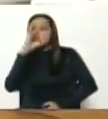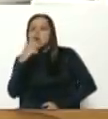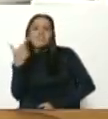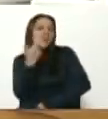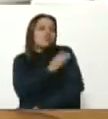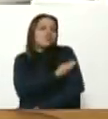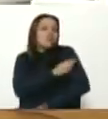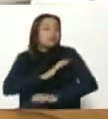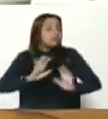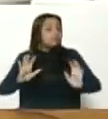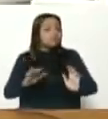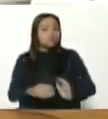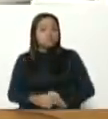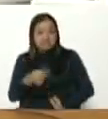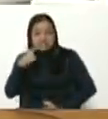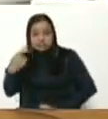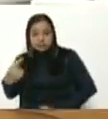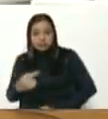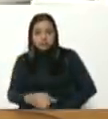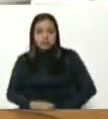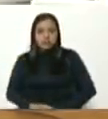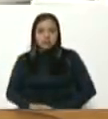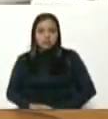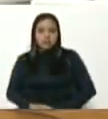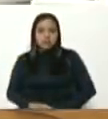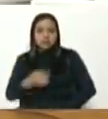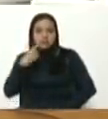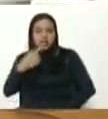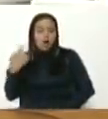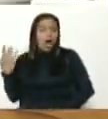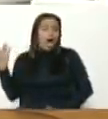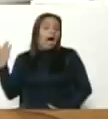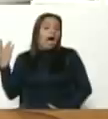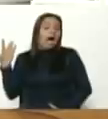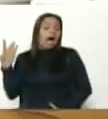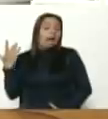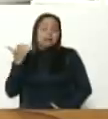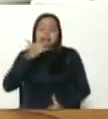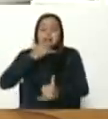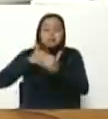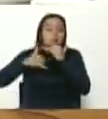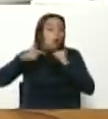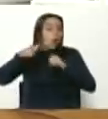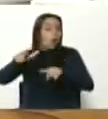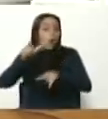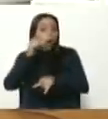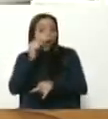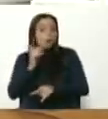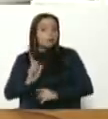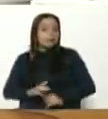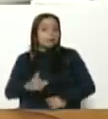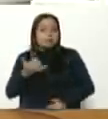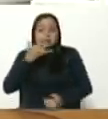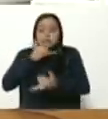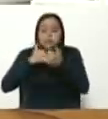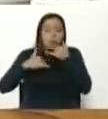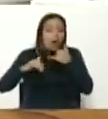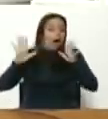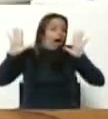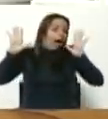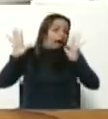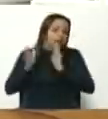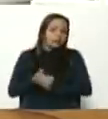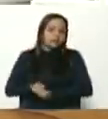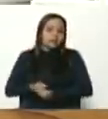vacunas. Se le chispoteó, como dice el Chavo del Ocho. Se le chispoteó.